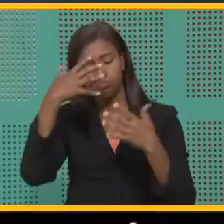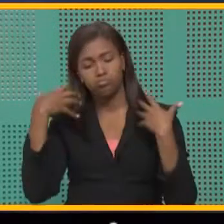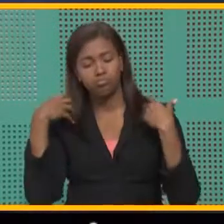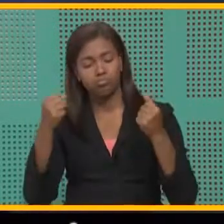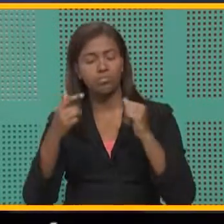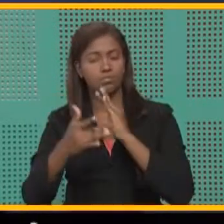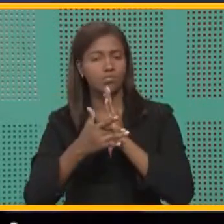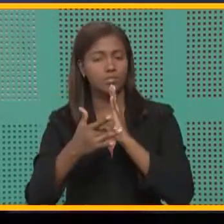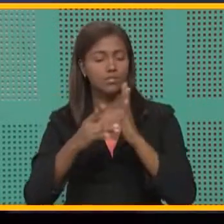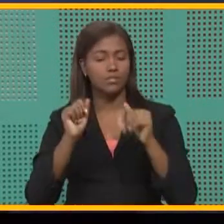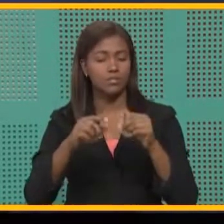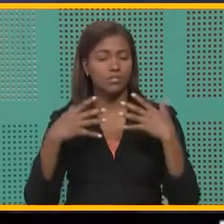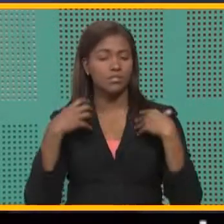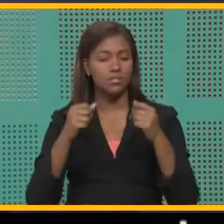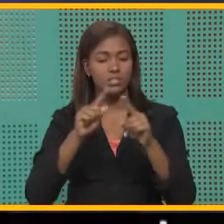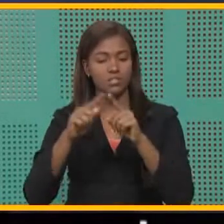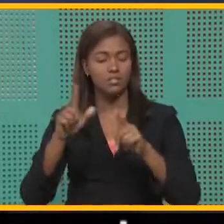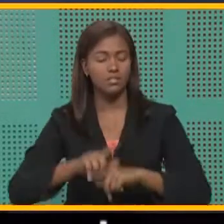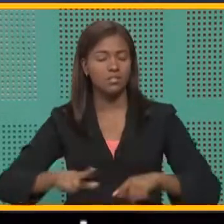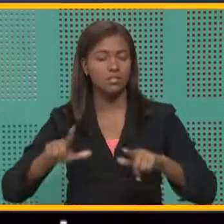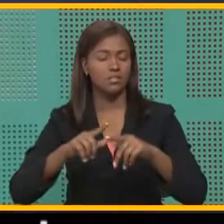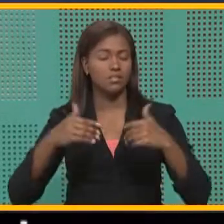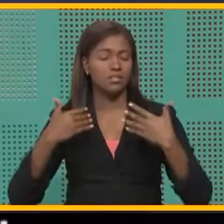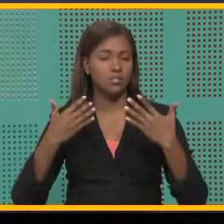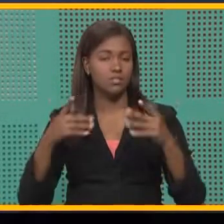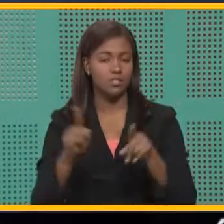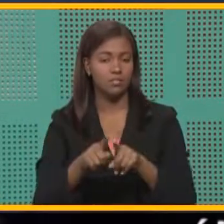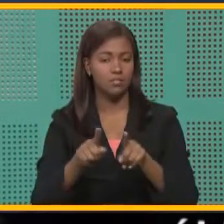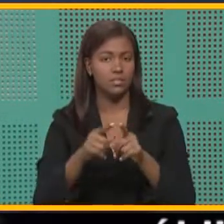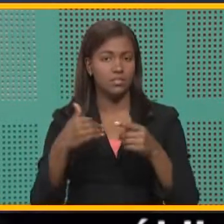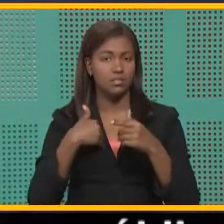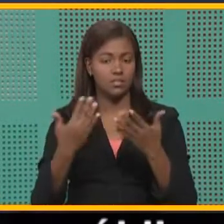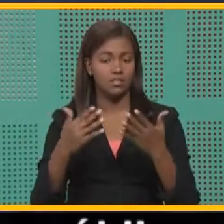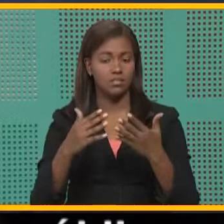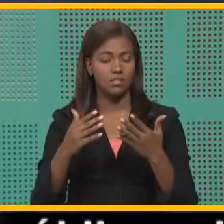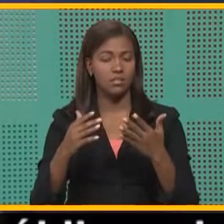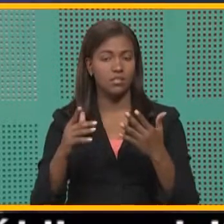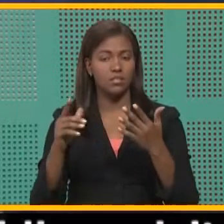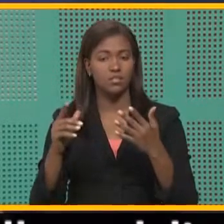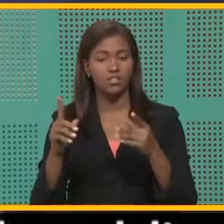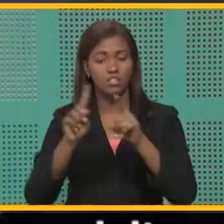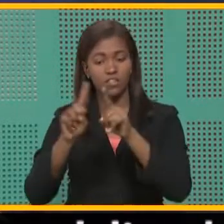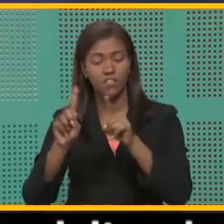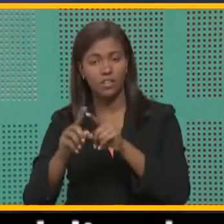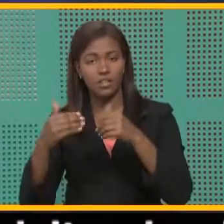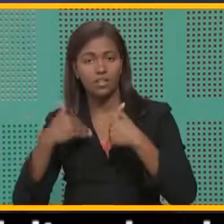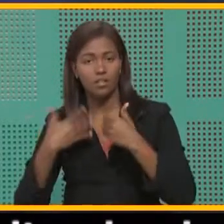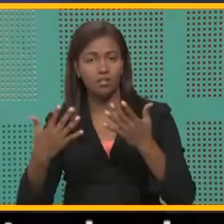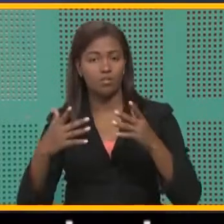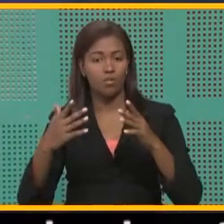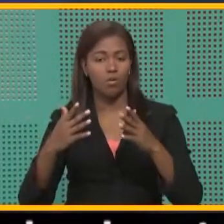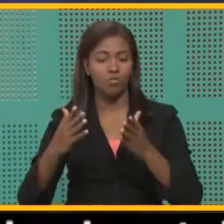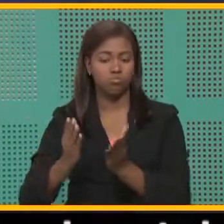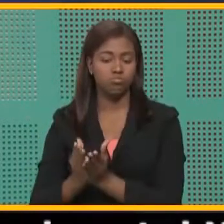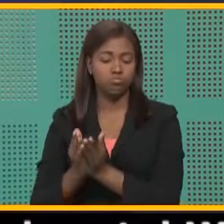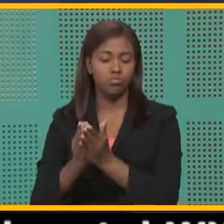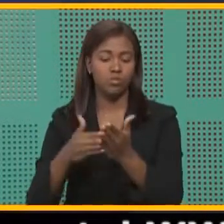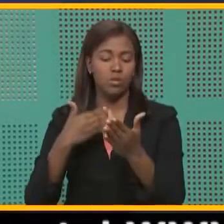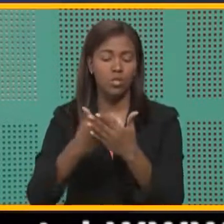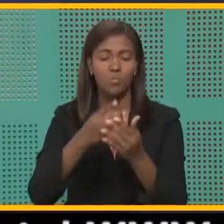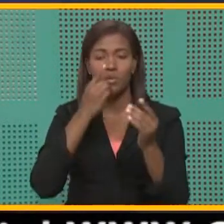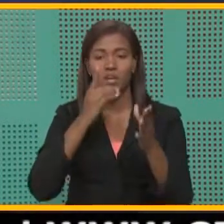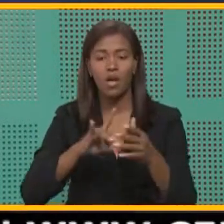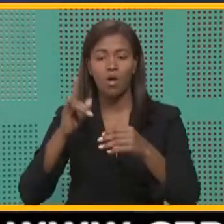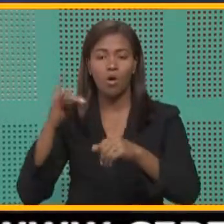técnicas, se fortalezcan los espacios también a nivel de los puertos dominicanos y los